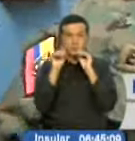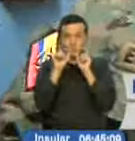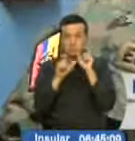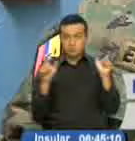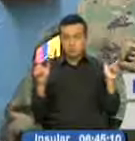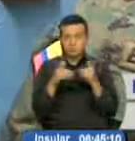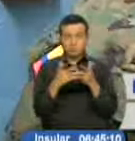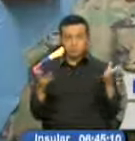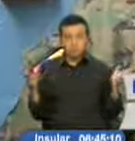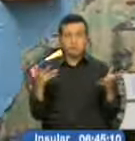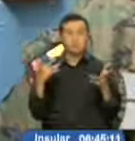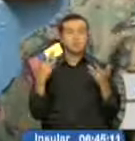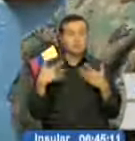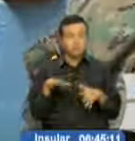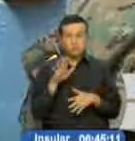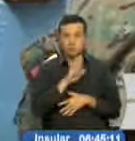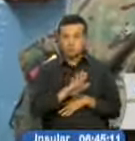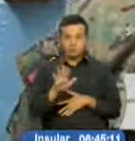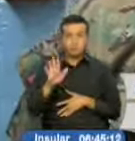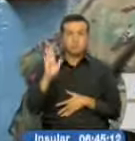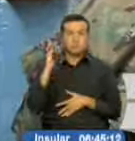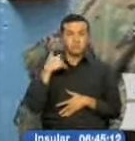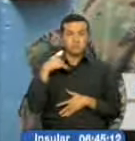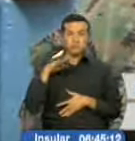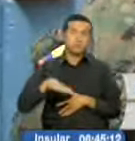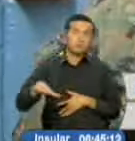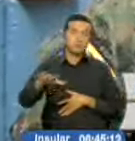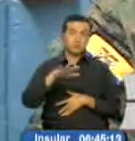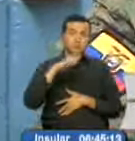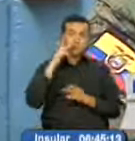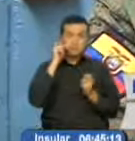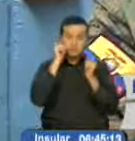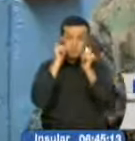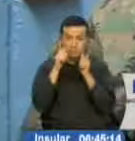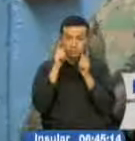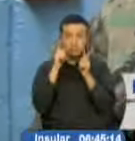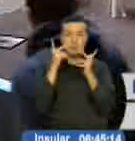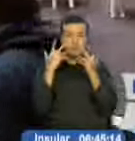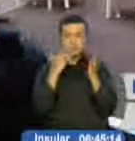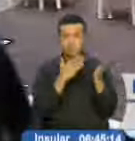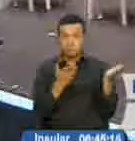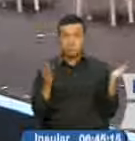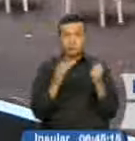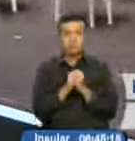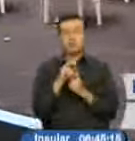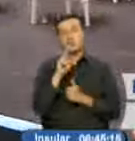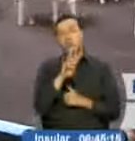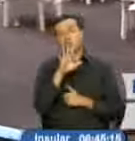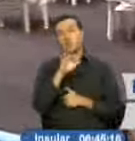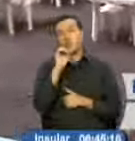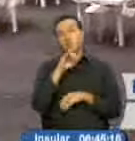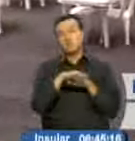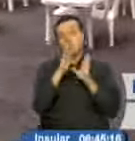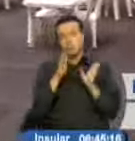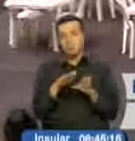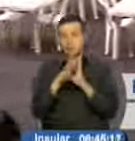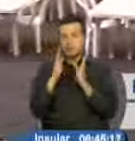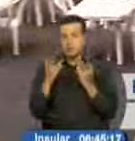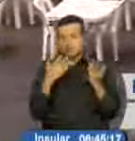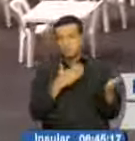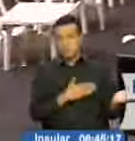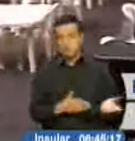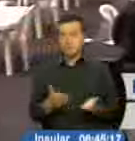que va llevando el paquete electoral a cada una de las mesas, tanto de ida como de retorno. 250 mesas se han instalado